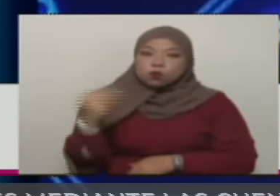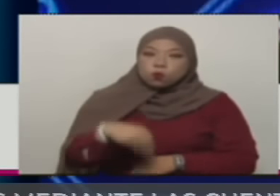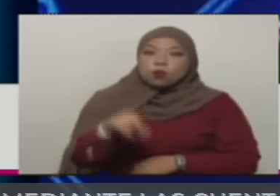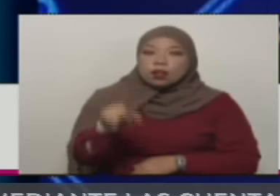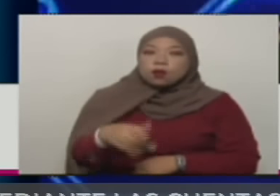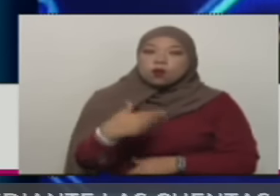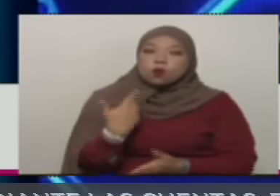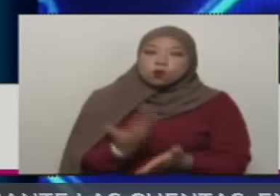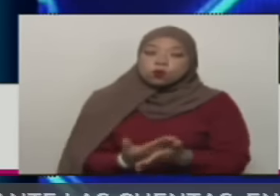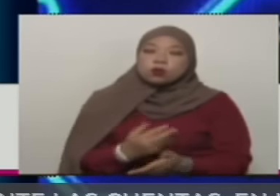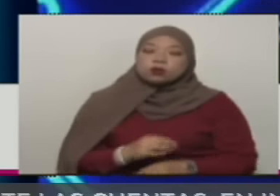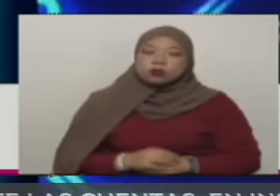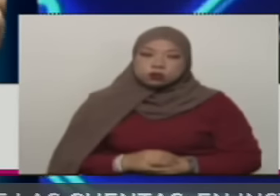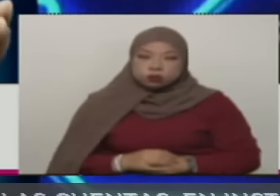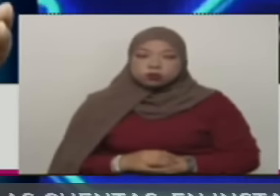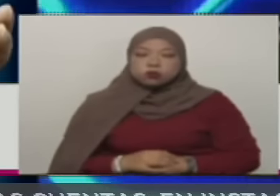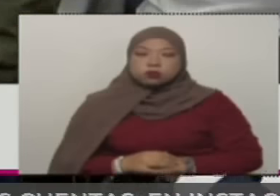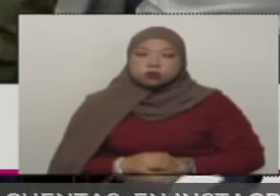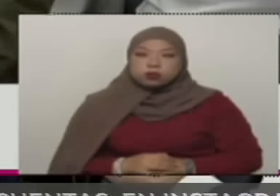O sea que vamos